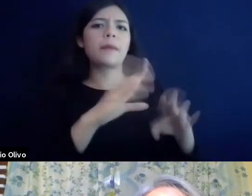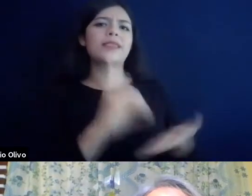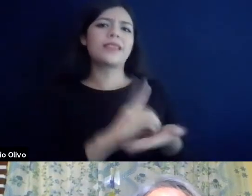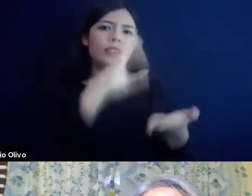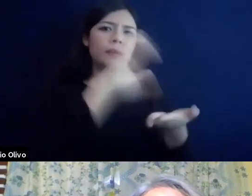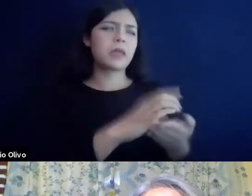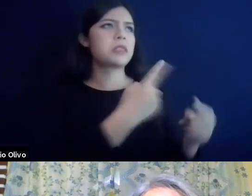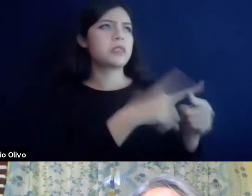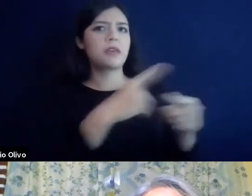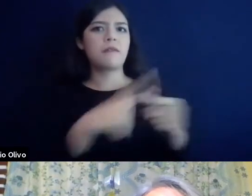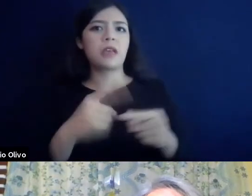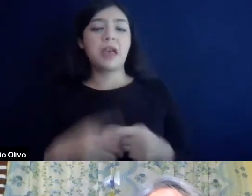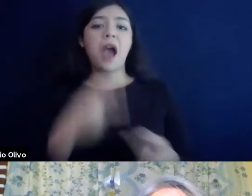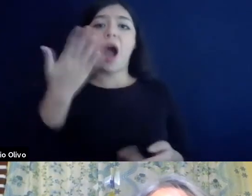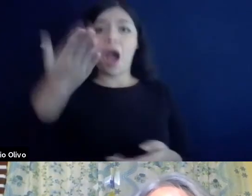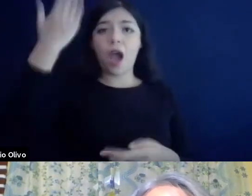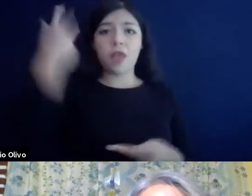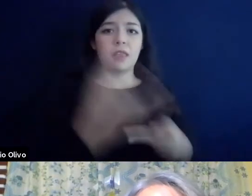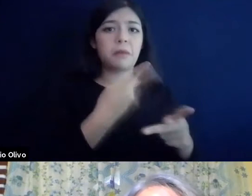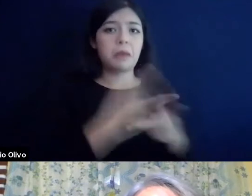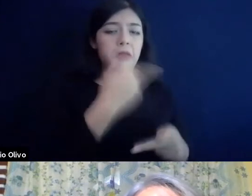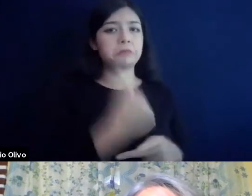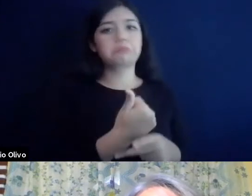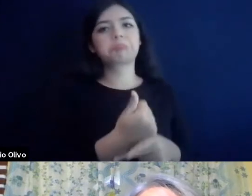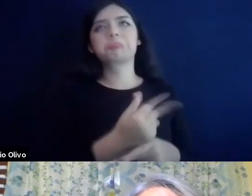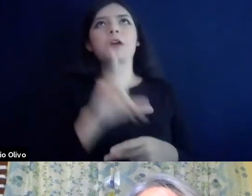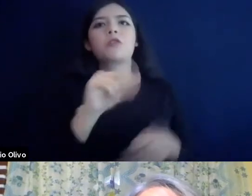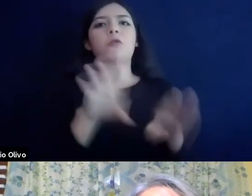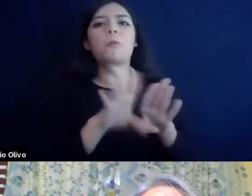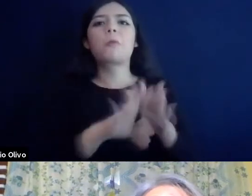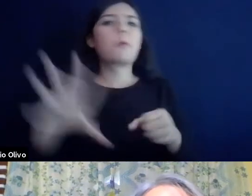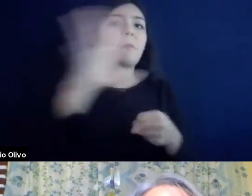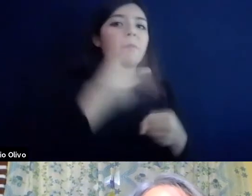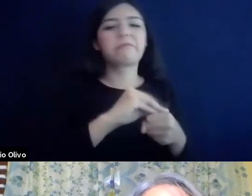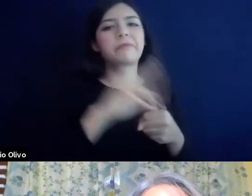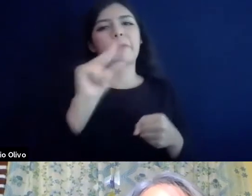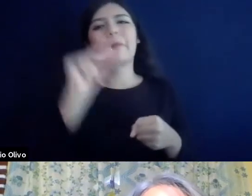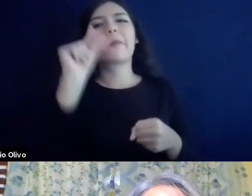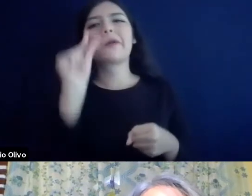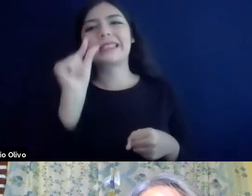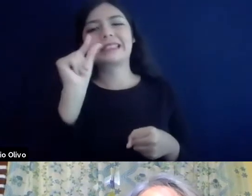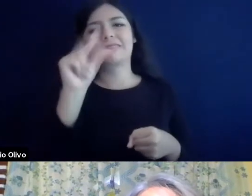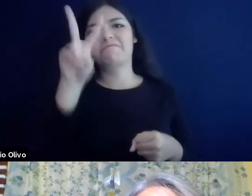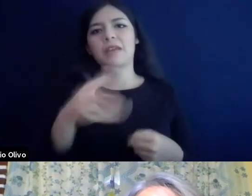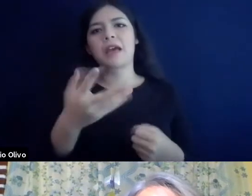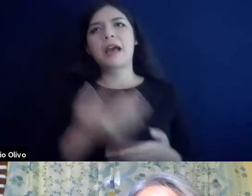pues todavía ni existía, ¿no? Yo creo que no había solamente una rampa y